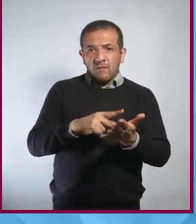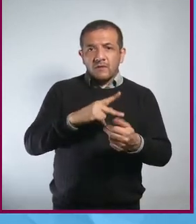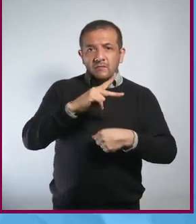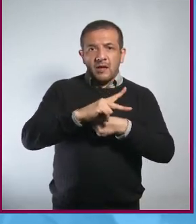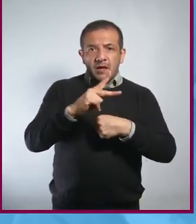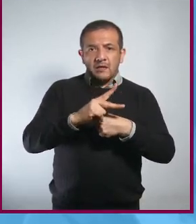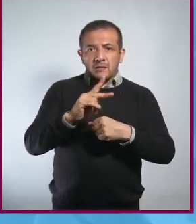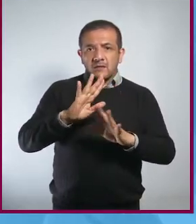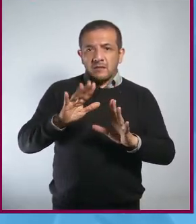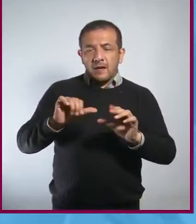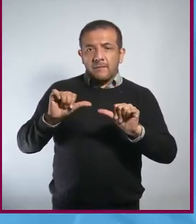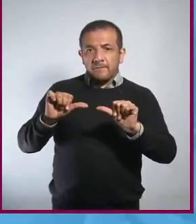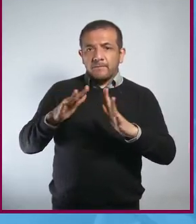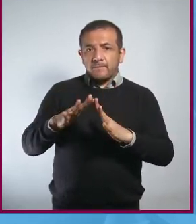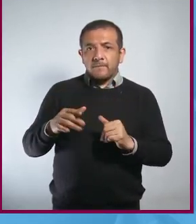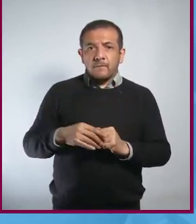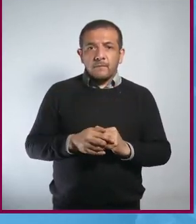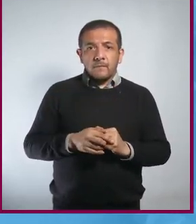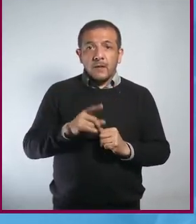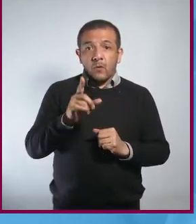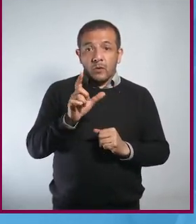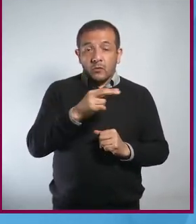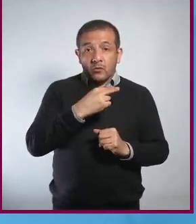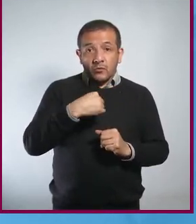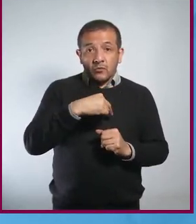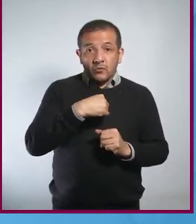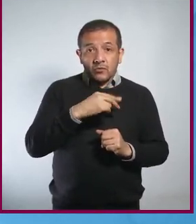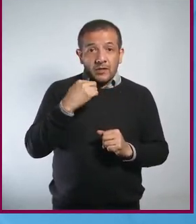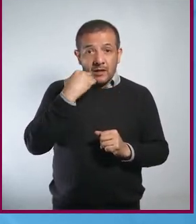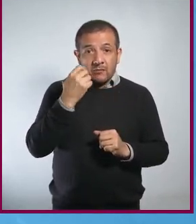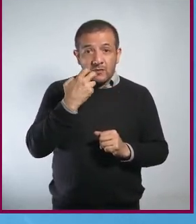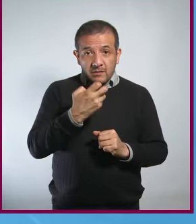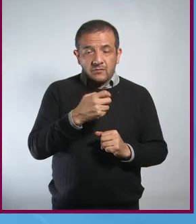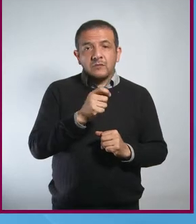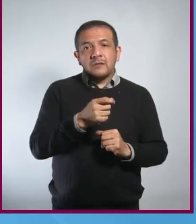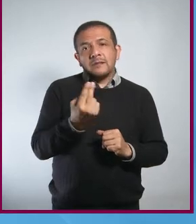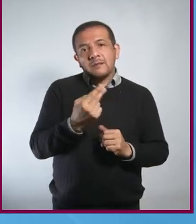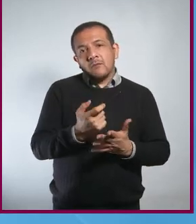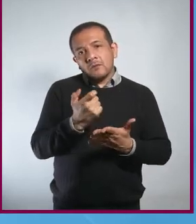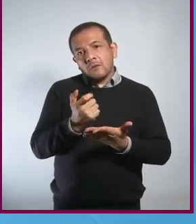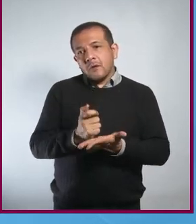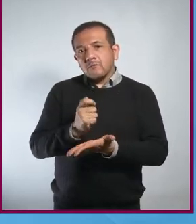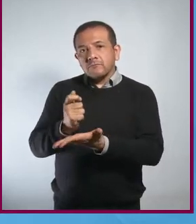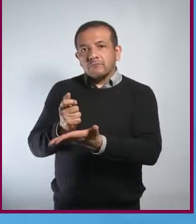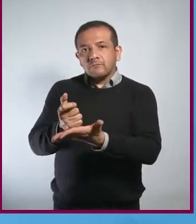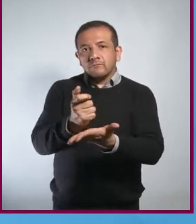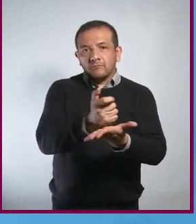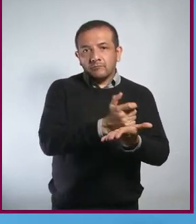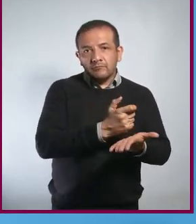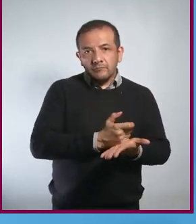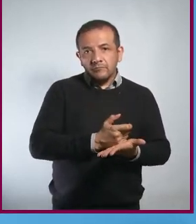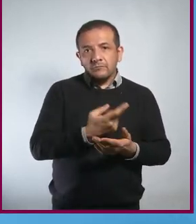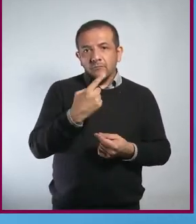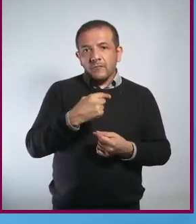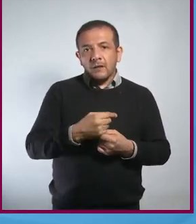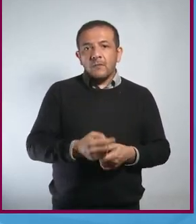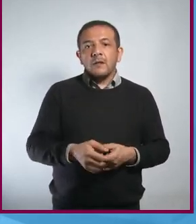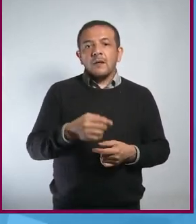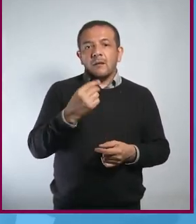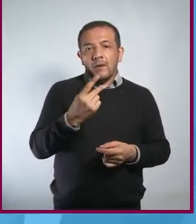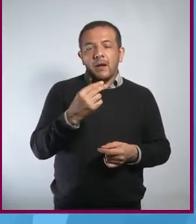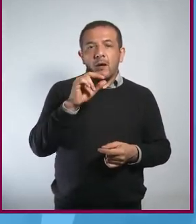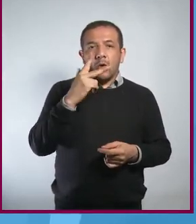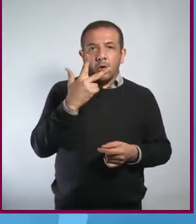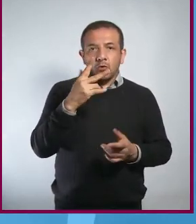Para lograr estos objetivos, será necesario triplicar la financiación mundial de lucha contra la enfermedad hasta los 8,7 mil